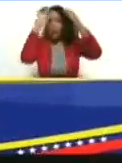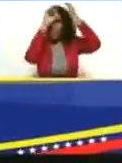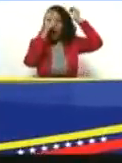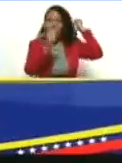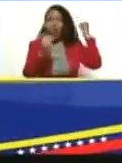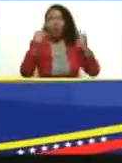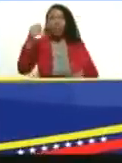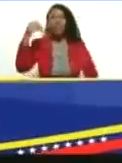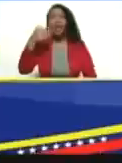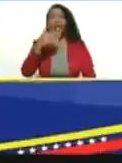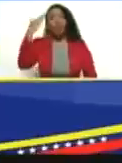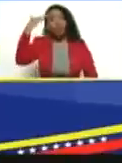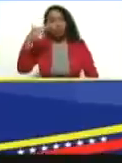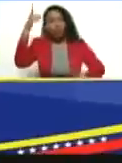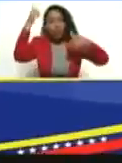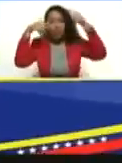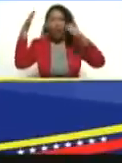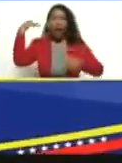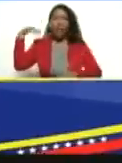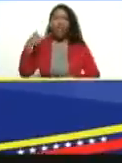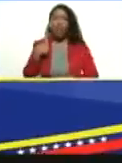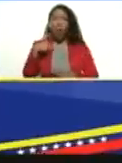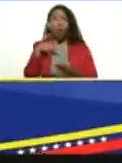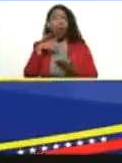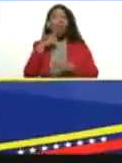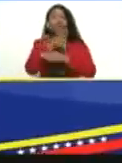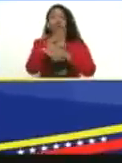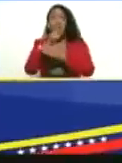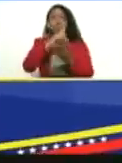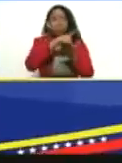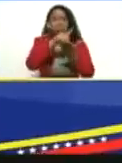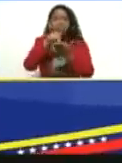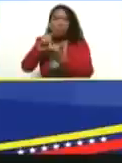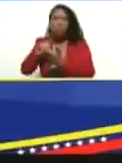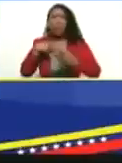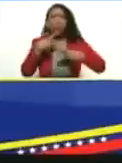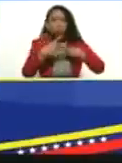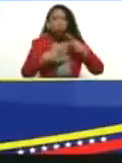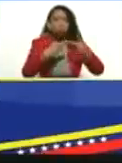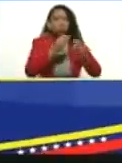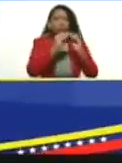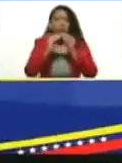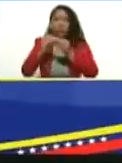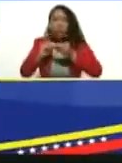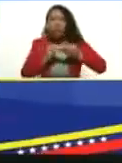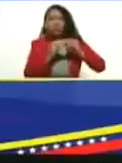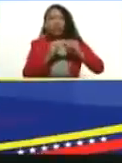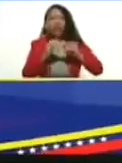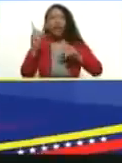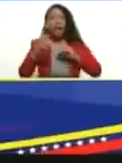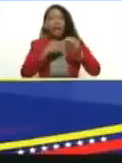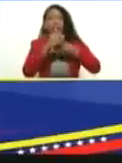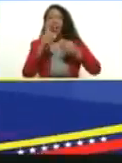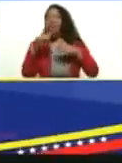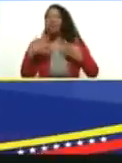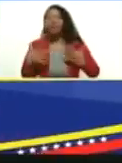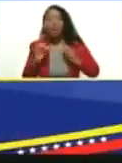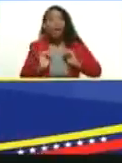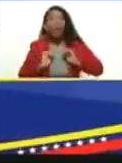Chávez haber participado en todos los procesos que dieron inicio